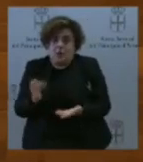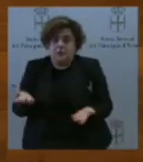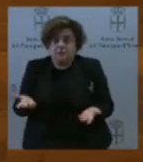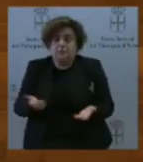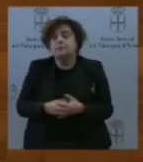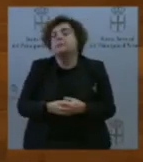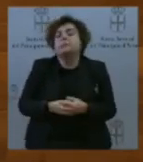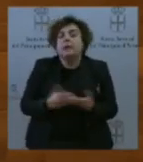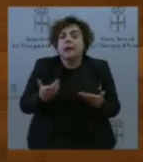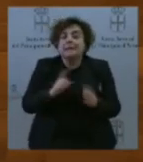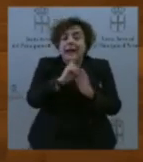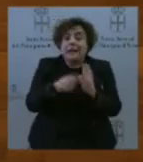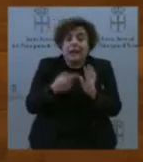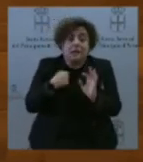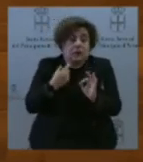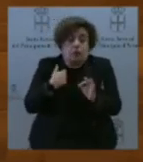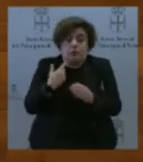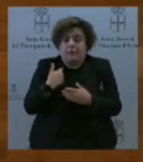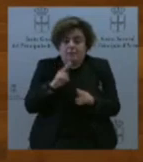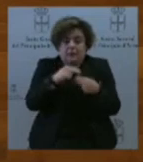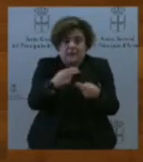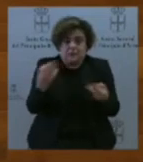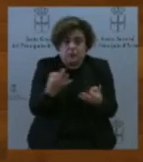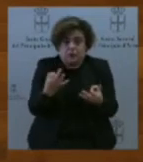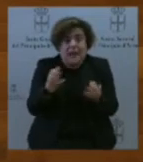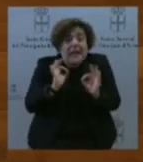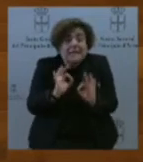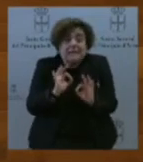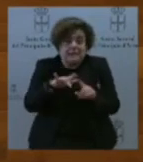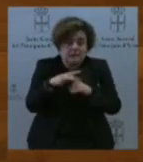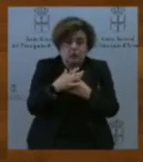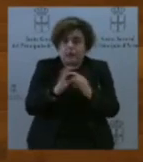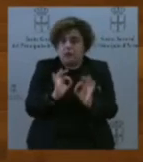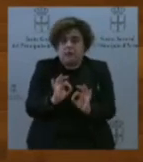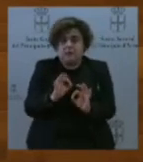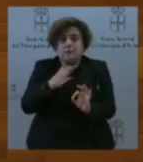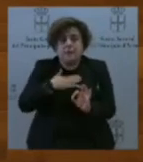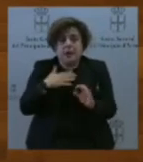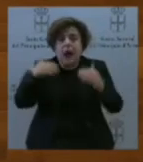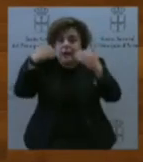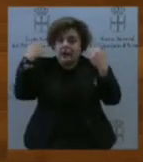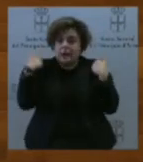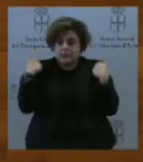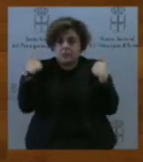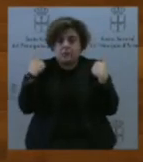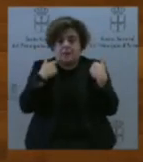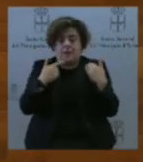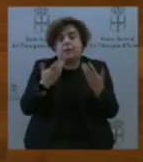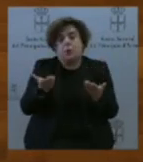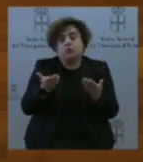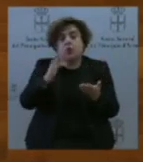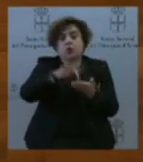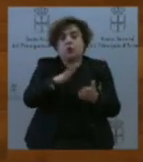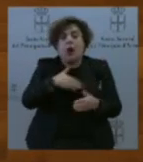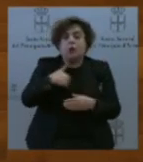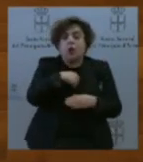que responder, eso Ley. Y esa ya es la responsabilidad que tengo como consellera de Política de Cultura, Política Lingüística